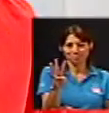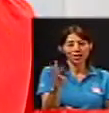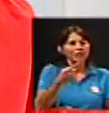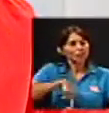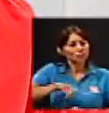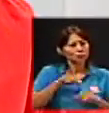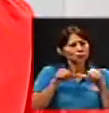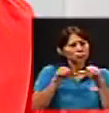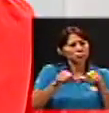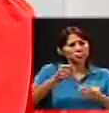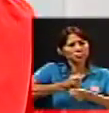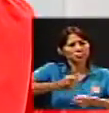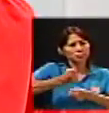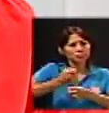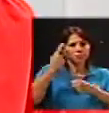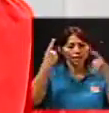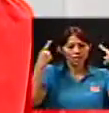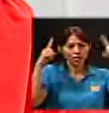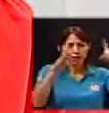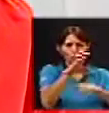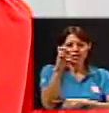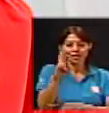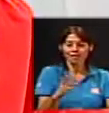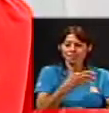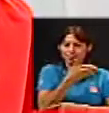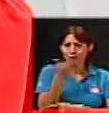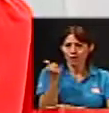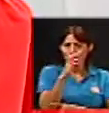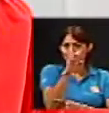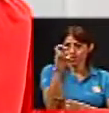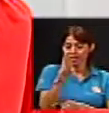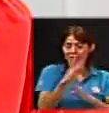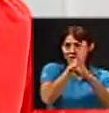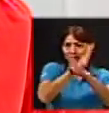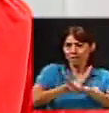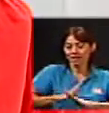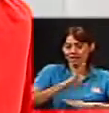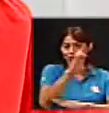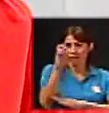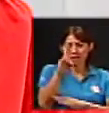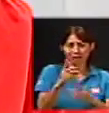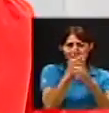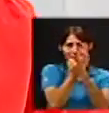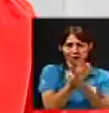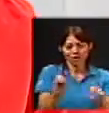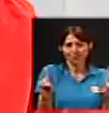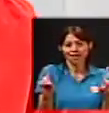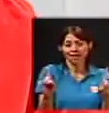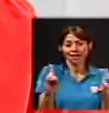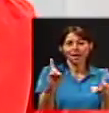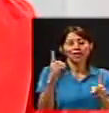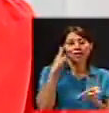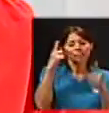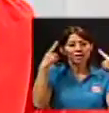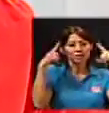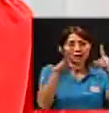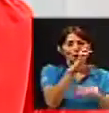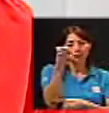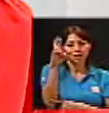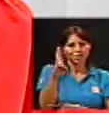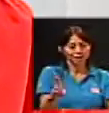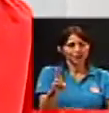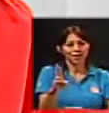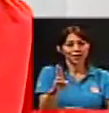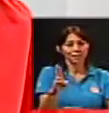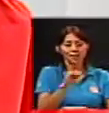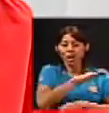sigamos trabajando por una Costa Rica mejor, por una Costa Rica de paz, por una Costa Rica democrática y por una Costa Rica que haga,